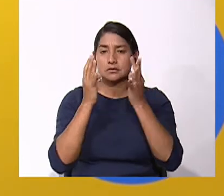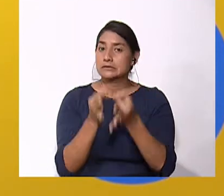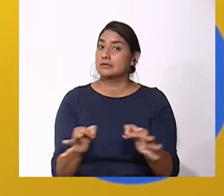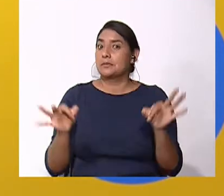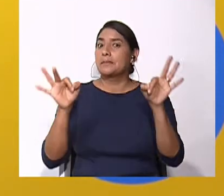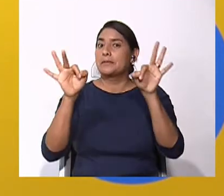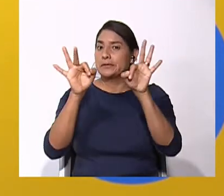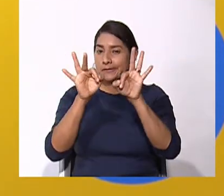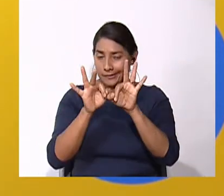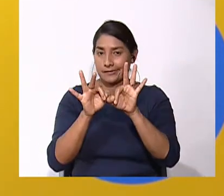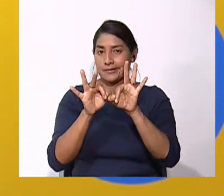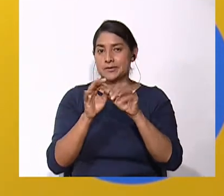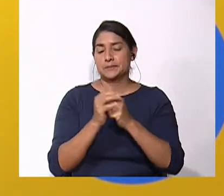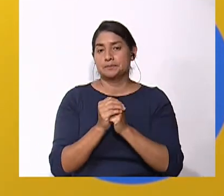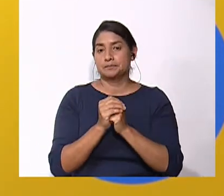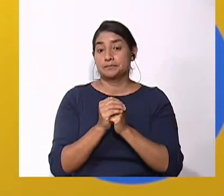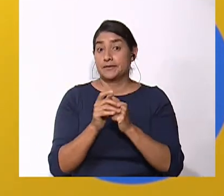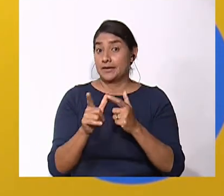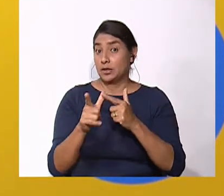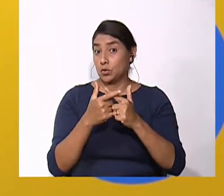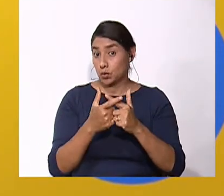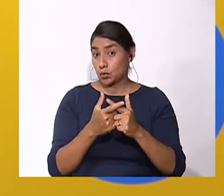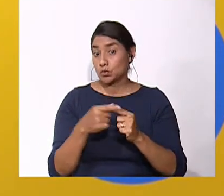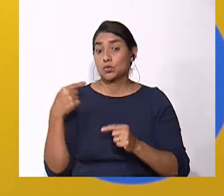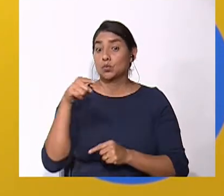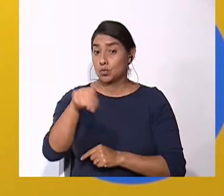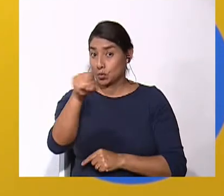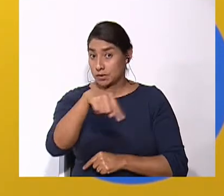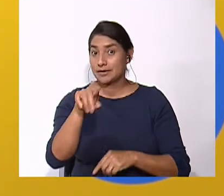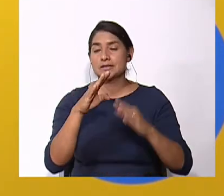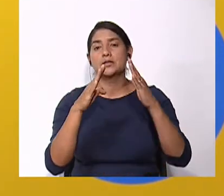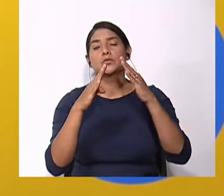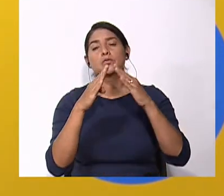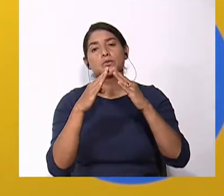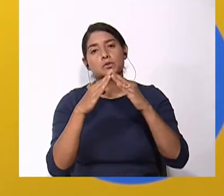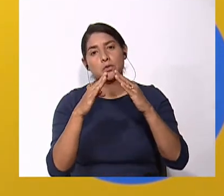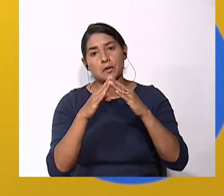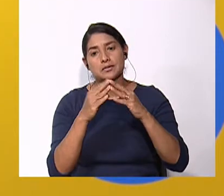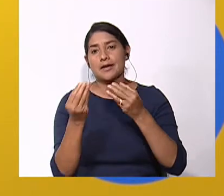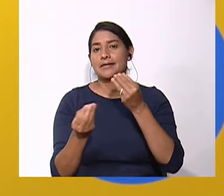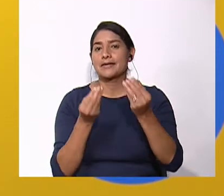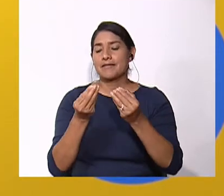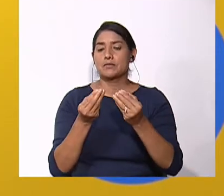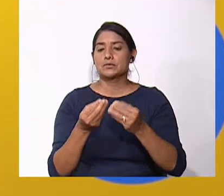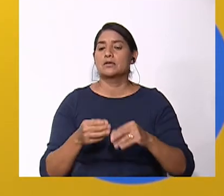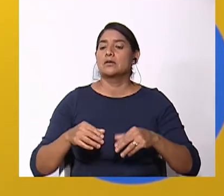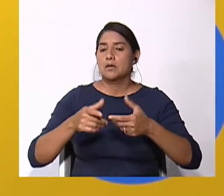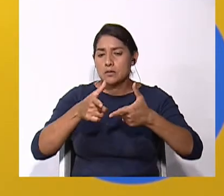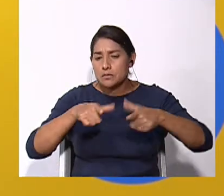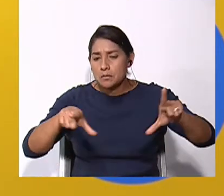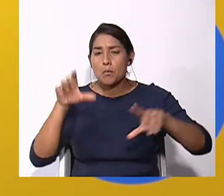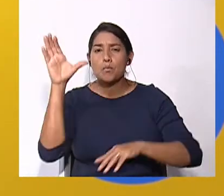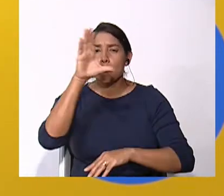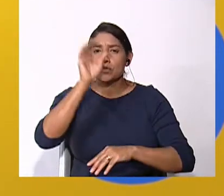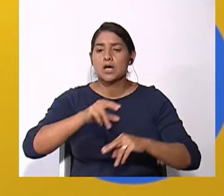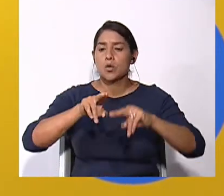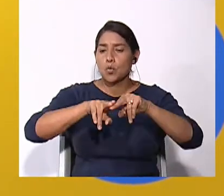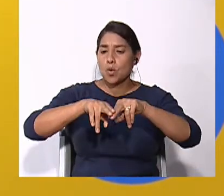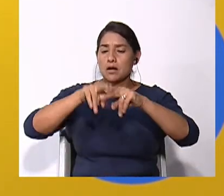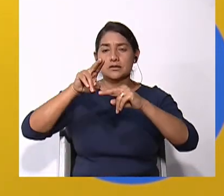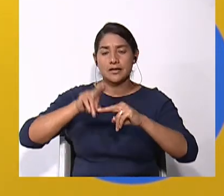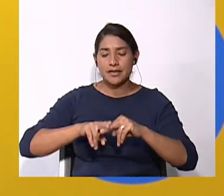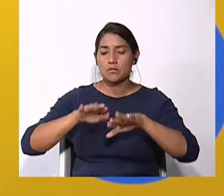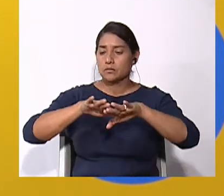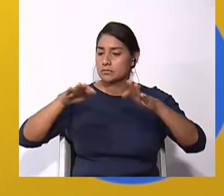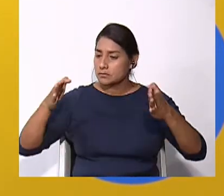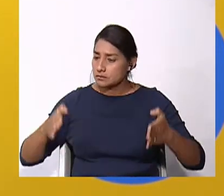sumamente importantes. Entonces, ahí en casa, estemos en un lugar lejos de distractores,